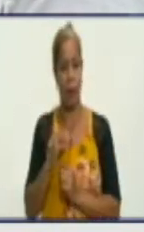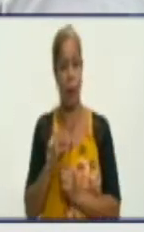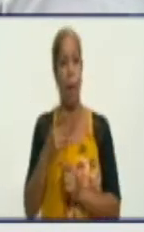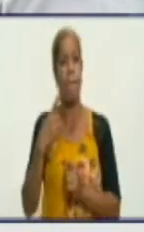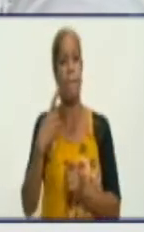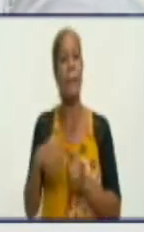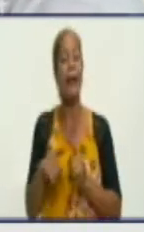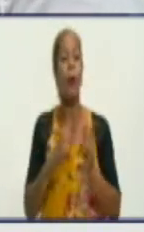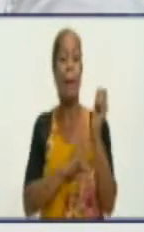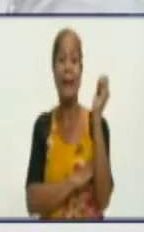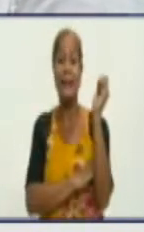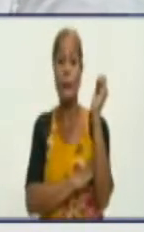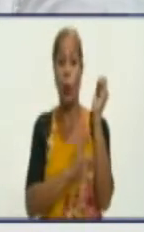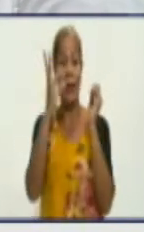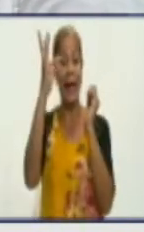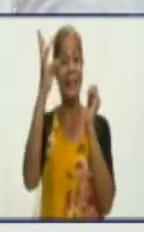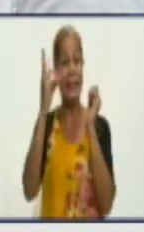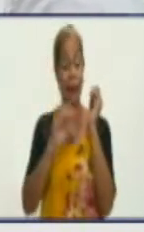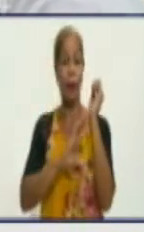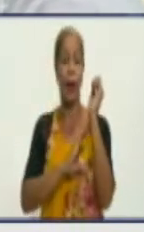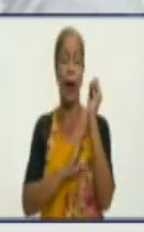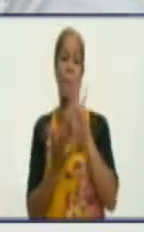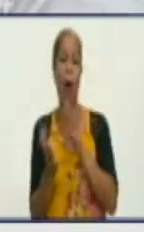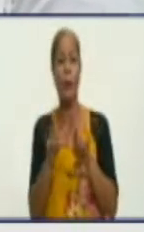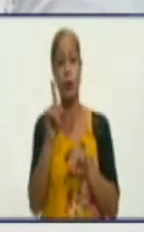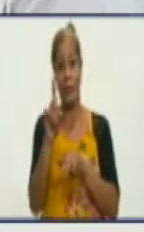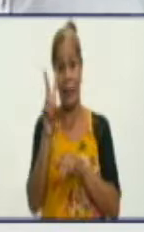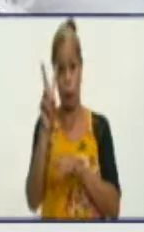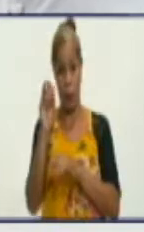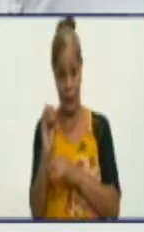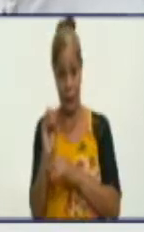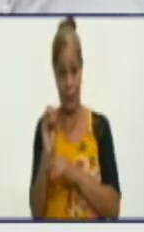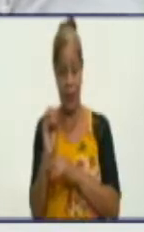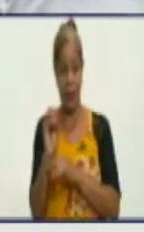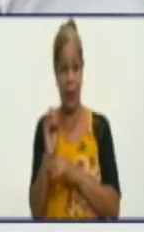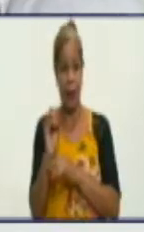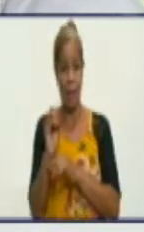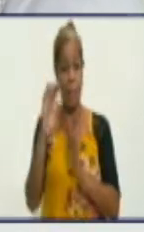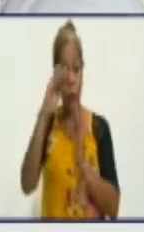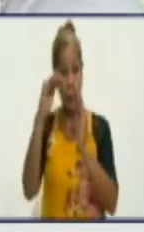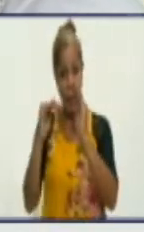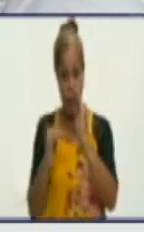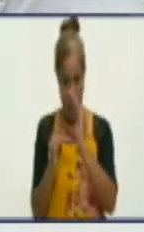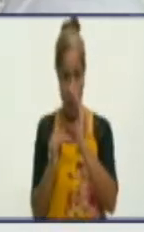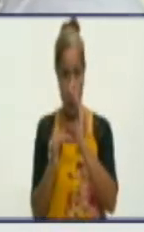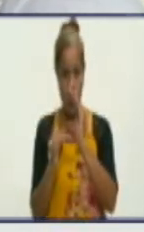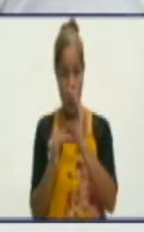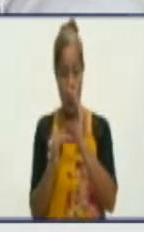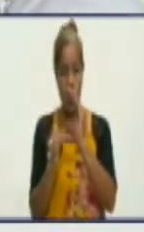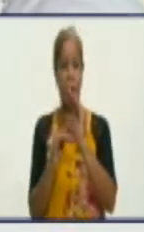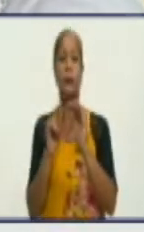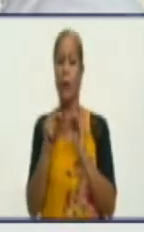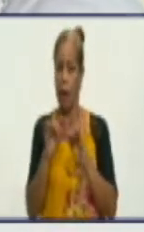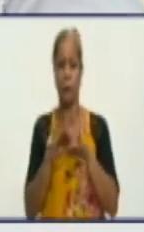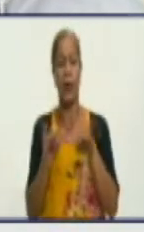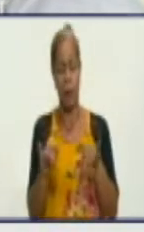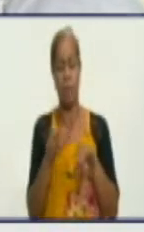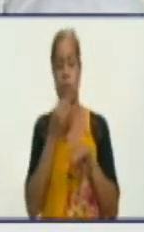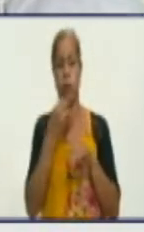tensiones arteriales, por lo general, cuando tenemos 120 con 80 milímetros de mercurio por debajo de ella, es una tensión arterial que es óptima para el